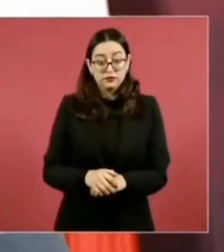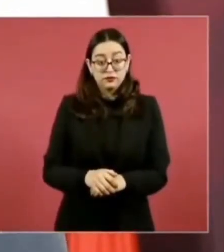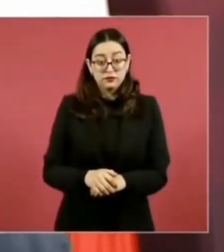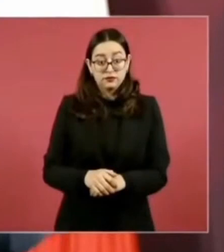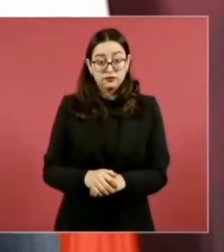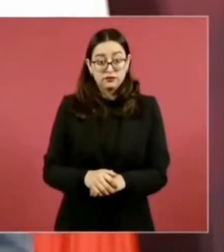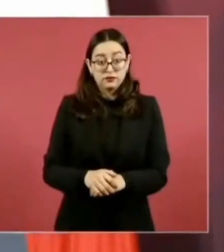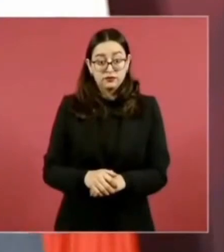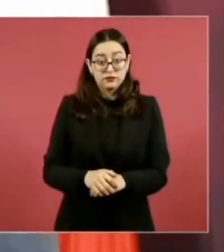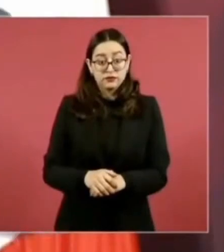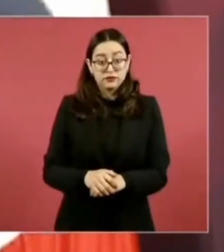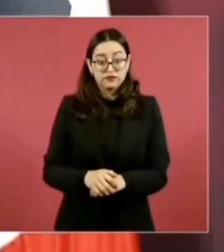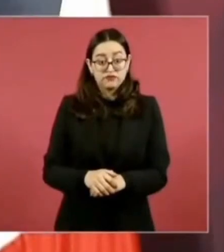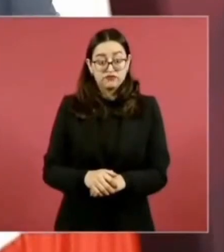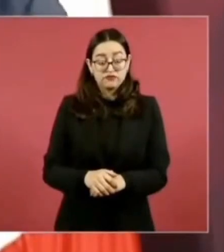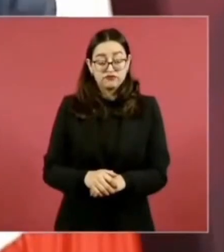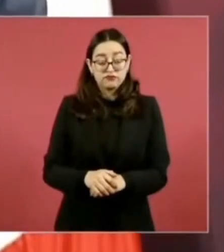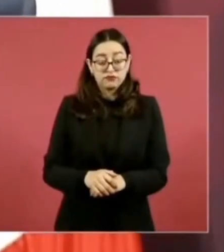que no tenemos